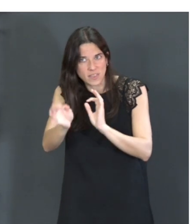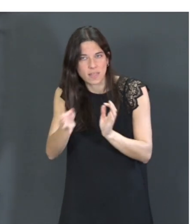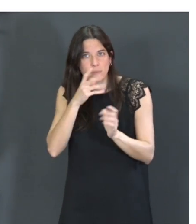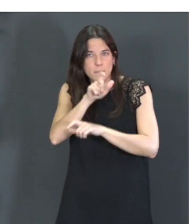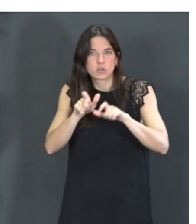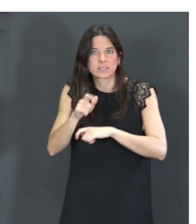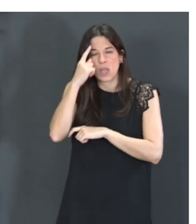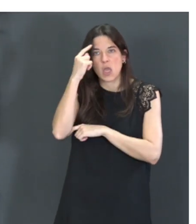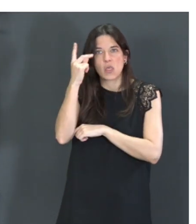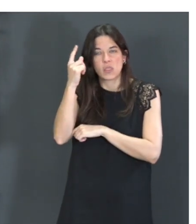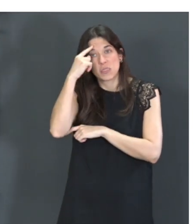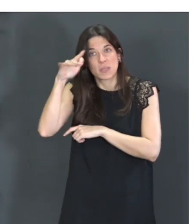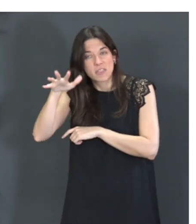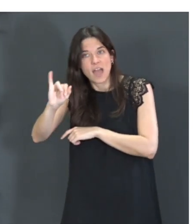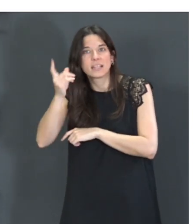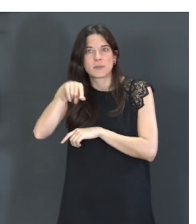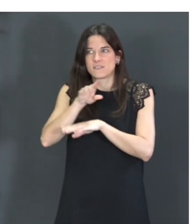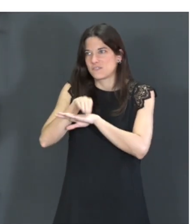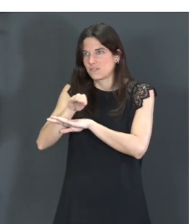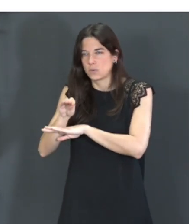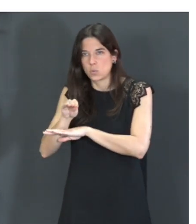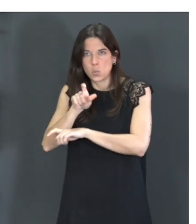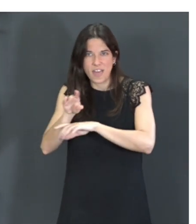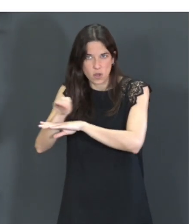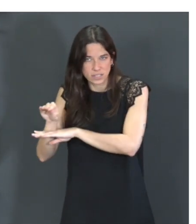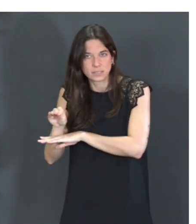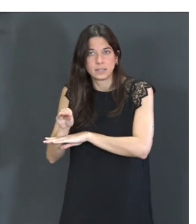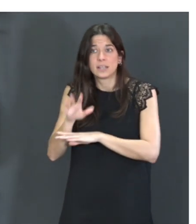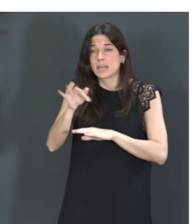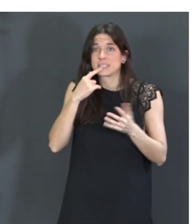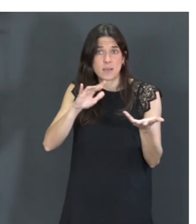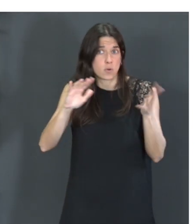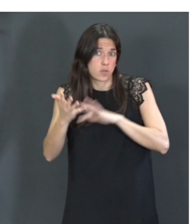dicho, es que evolucionan, o sea, de ahora para mañana van a cambiar.